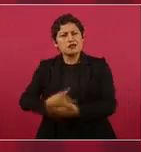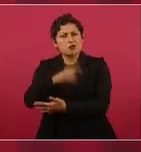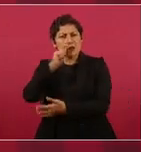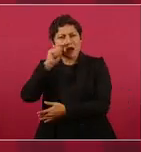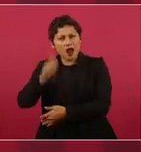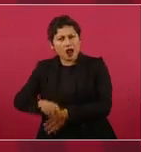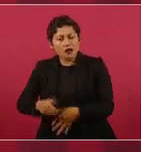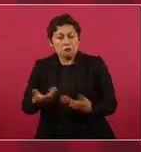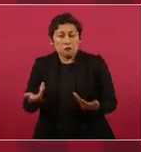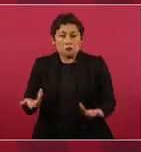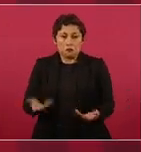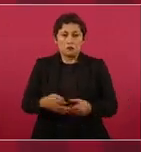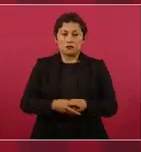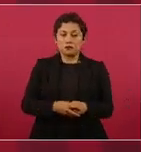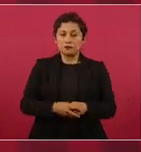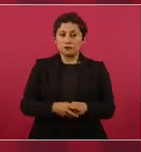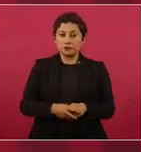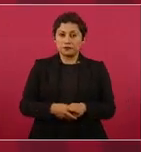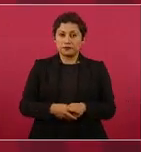Entonces,